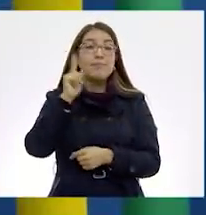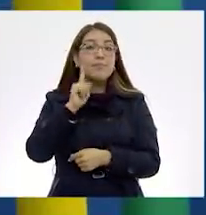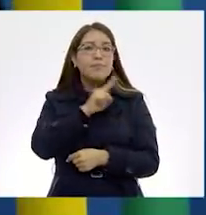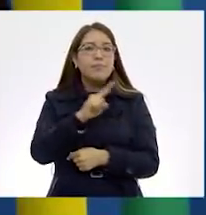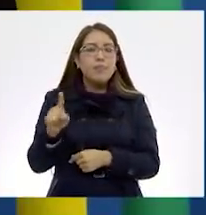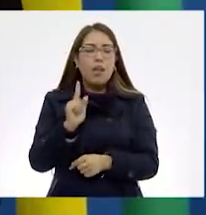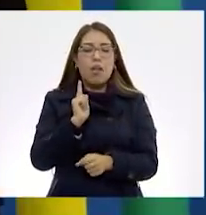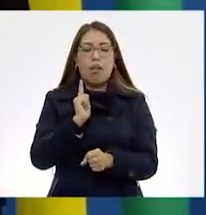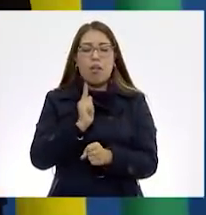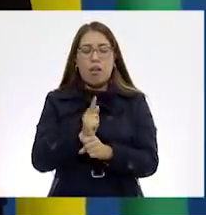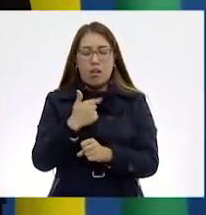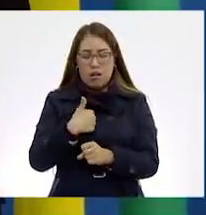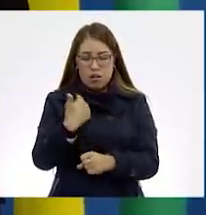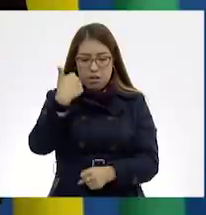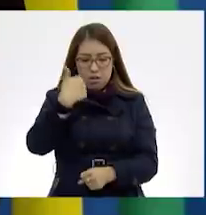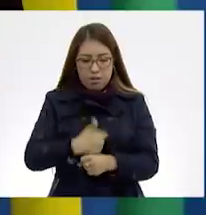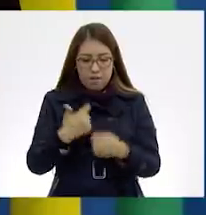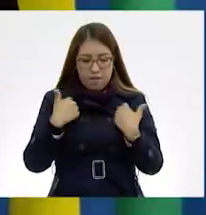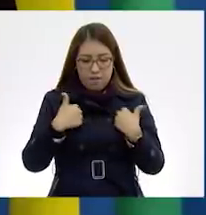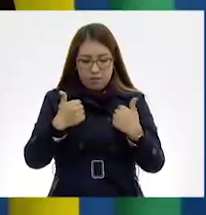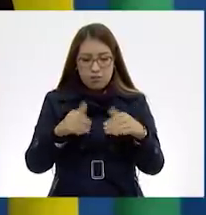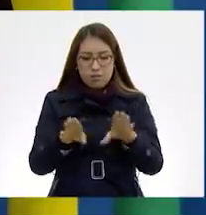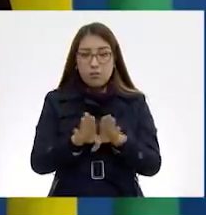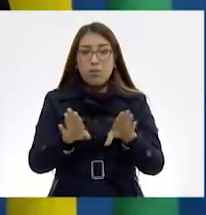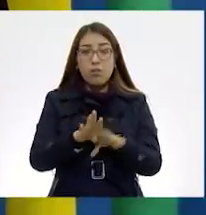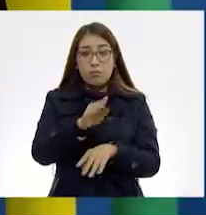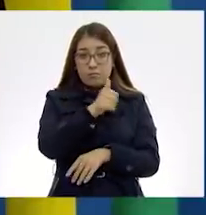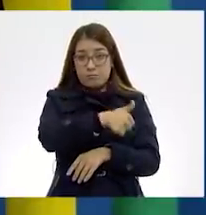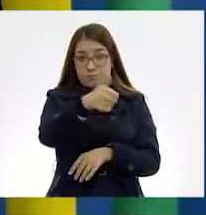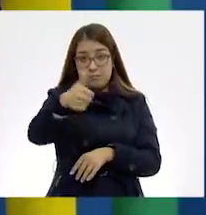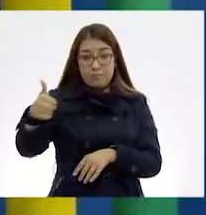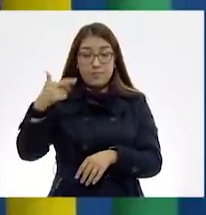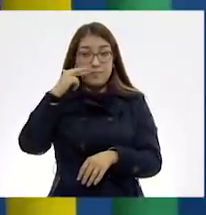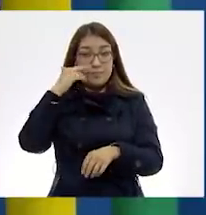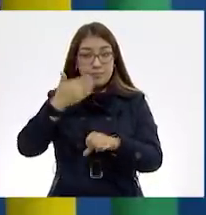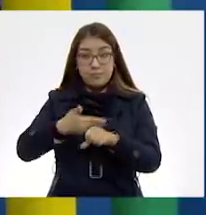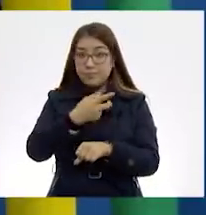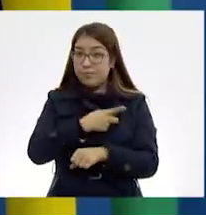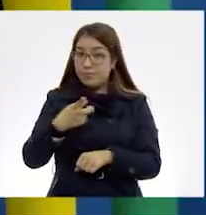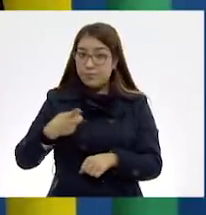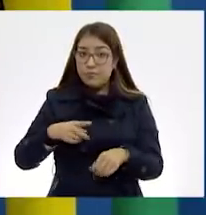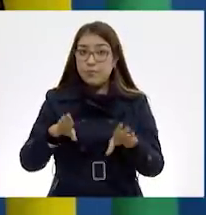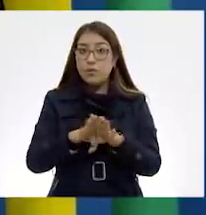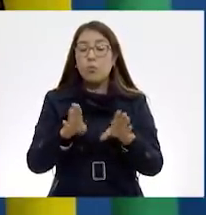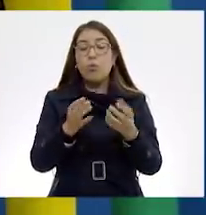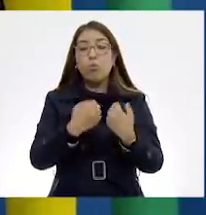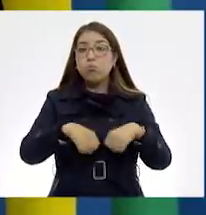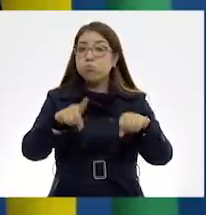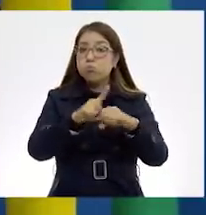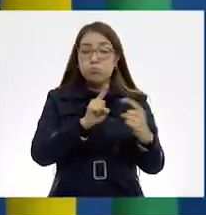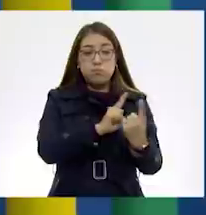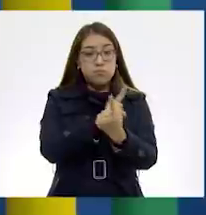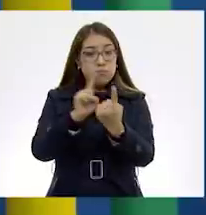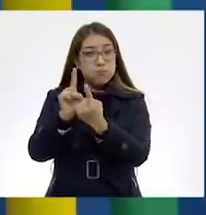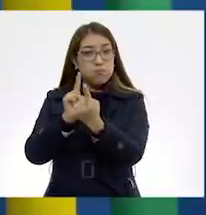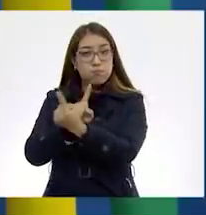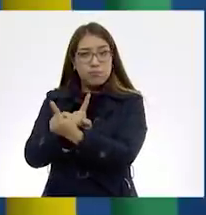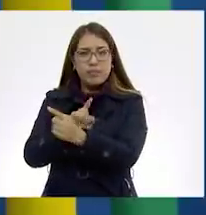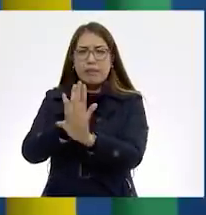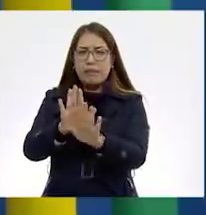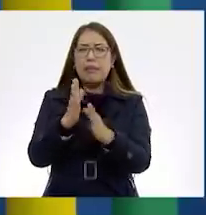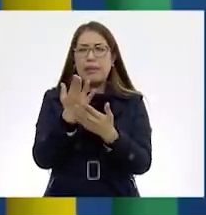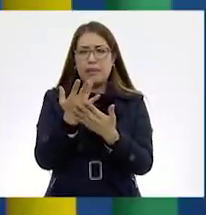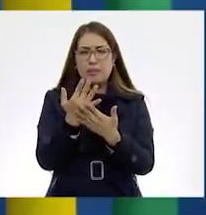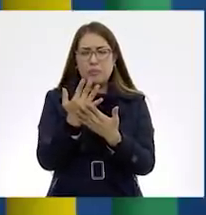sean conscientes de esta gran responsabilidad que tenemos como sociedad. Y antes de